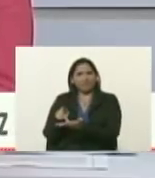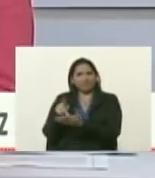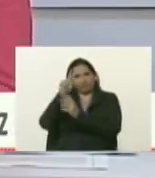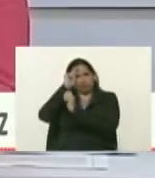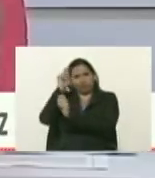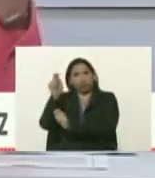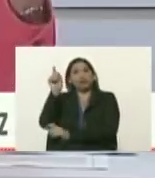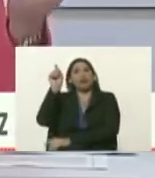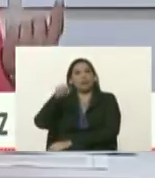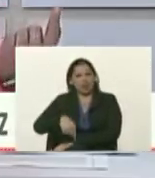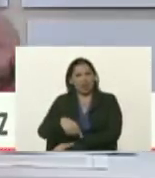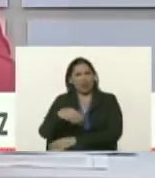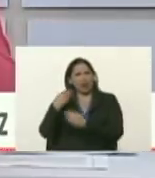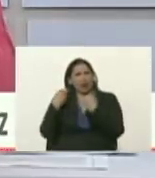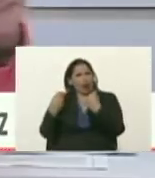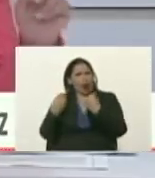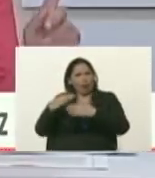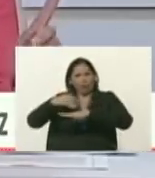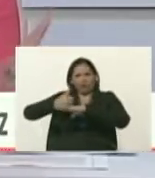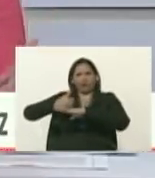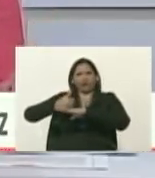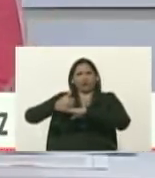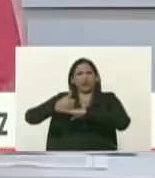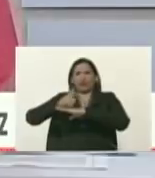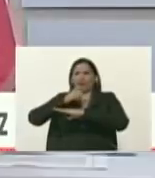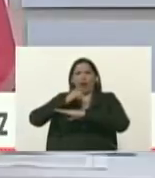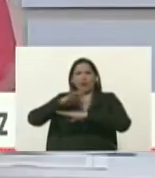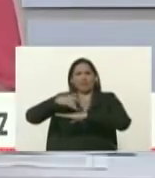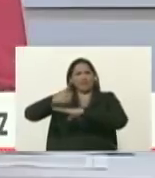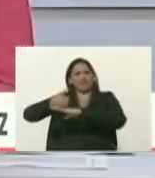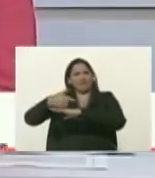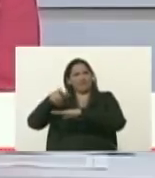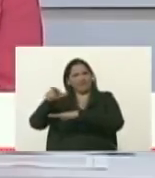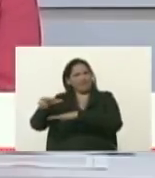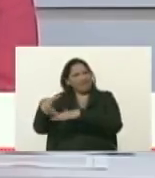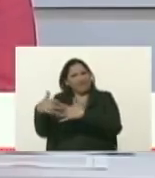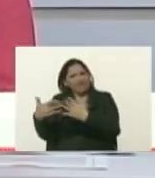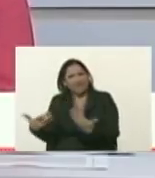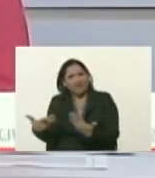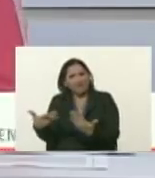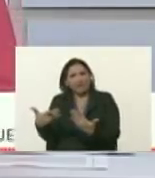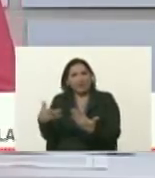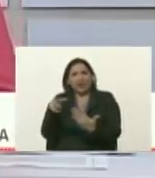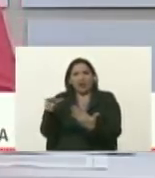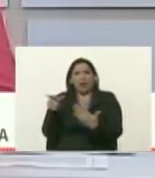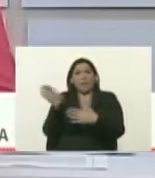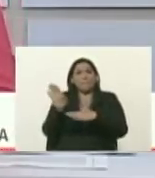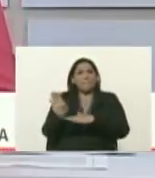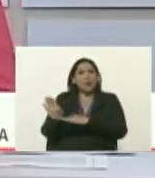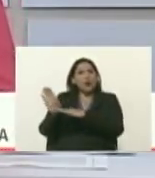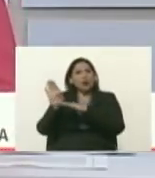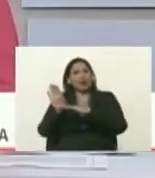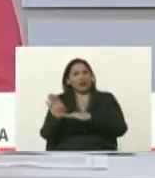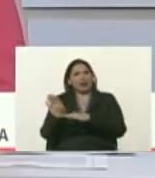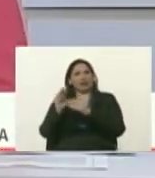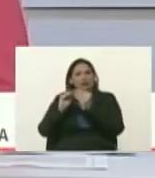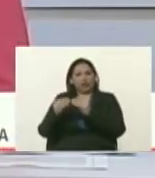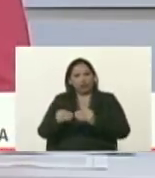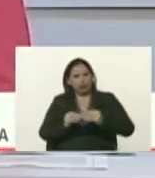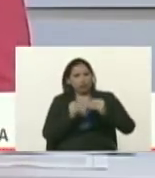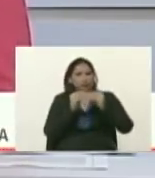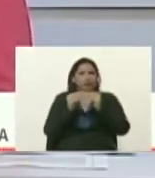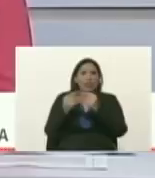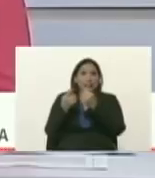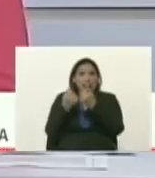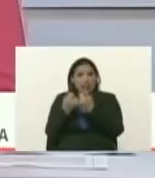autoproclamado también como procurador en el exterior, pero que no es procurador, está allí para proteger y recuperar los activos